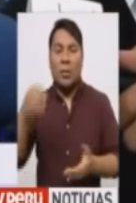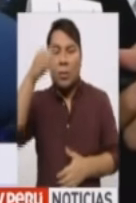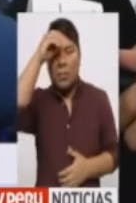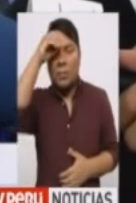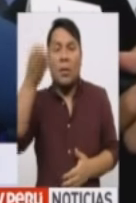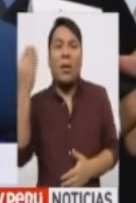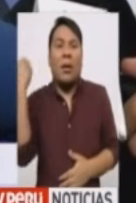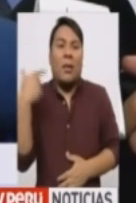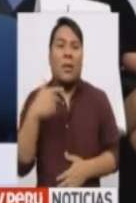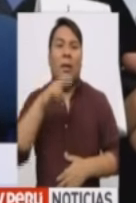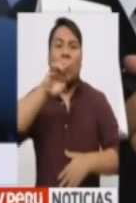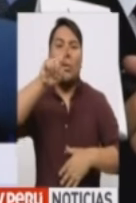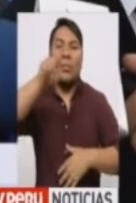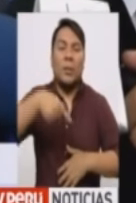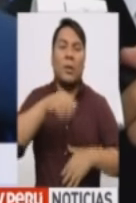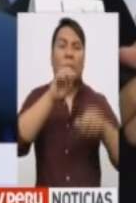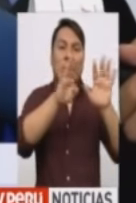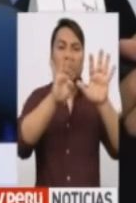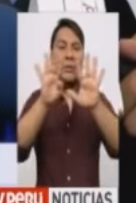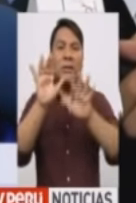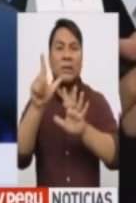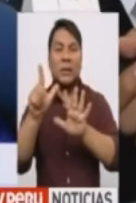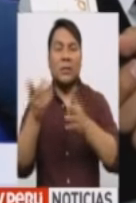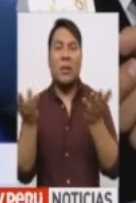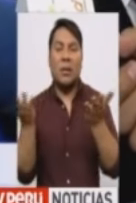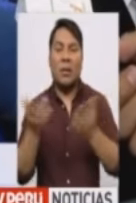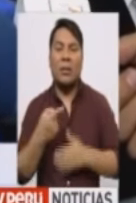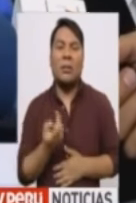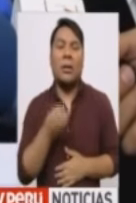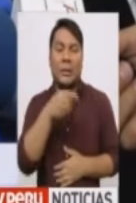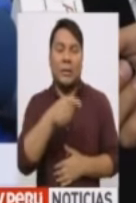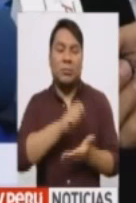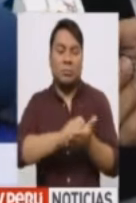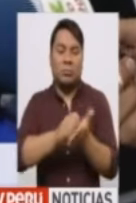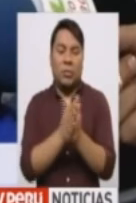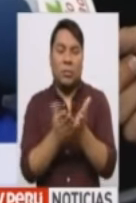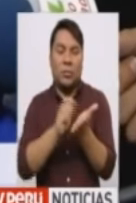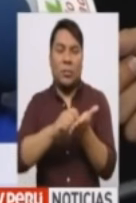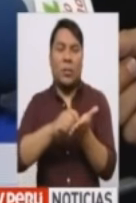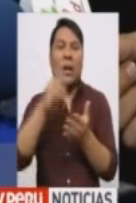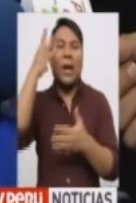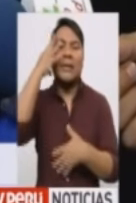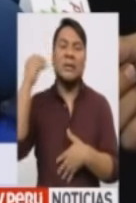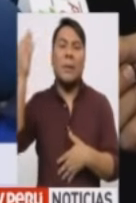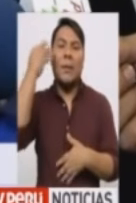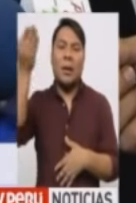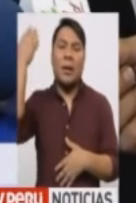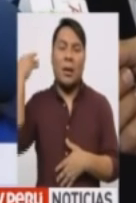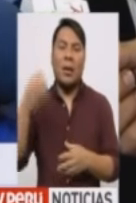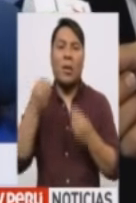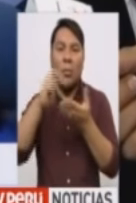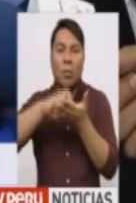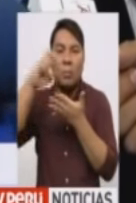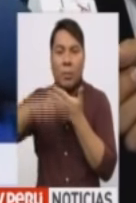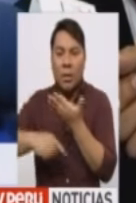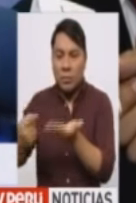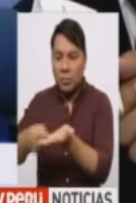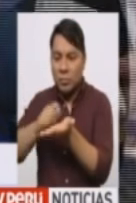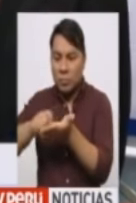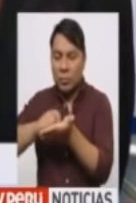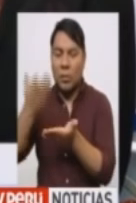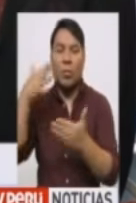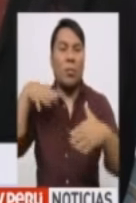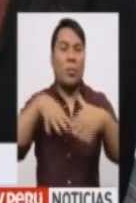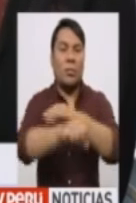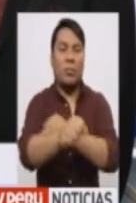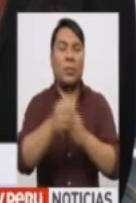en el año 97, 96, 97, entonces él quiere dejar como lecciones aprendidas, vividas, experiencia vivida, todo lo que se produjo en este